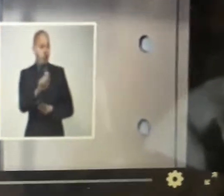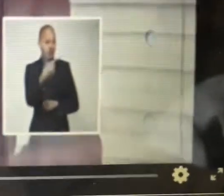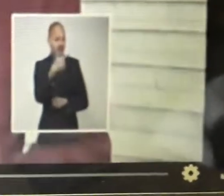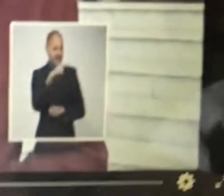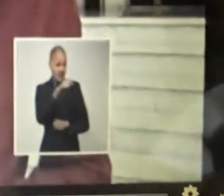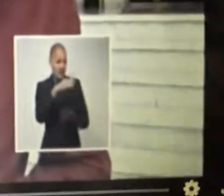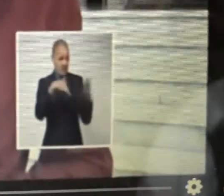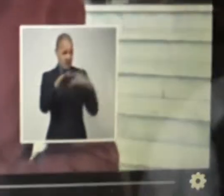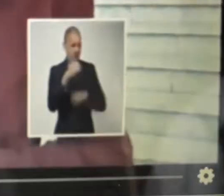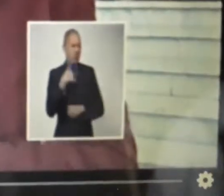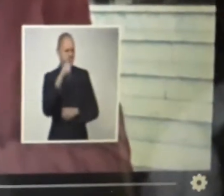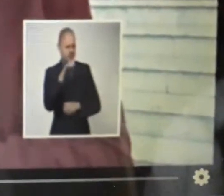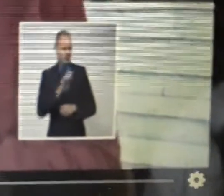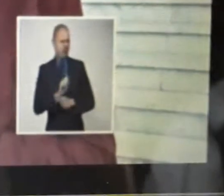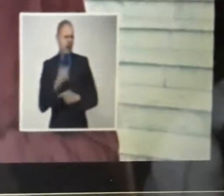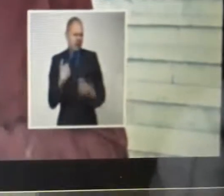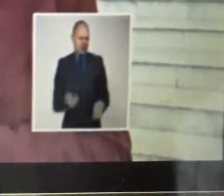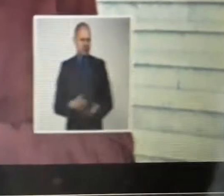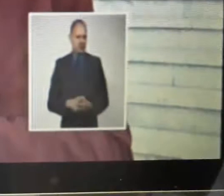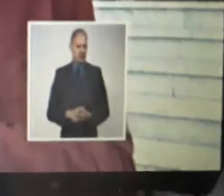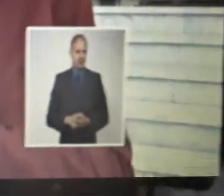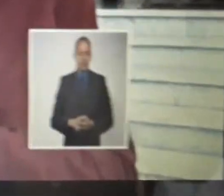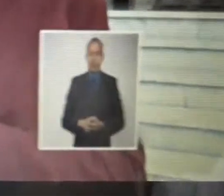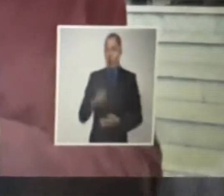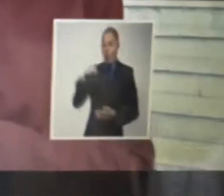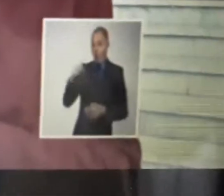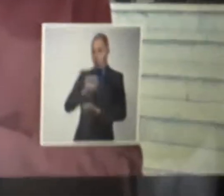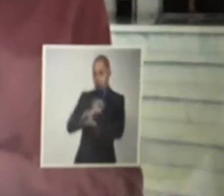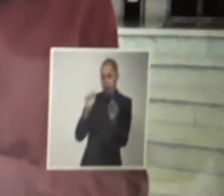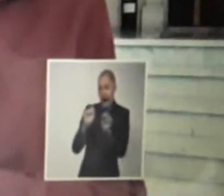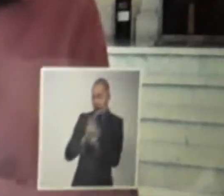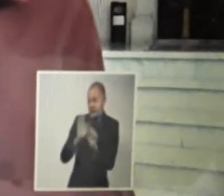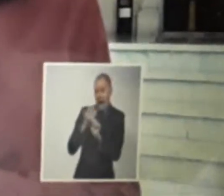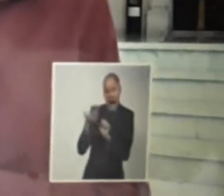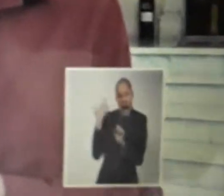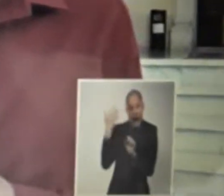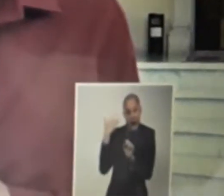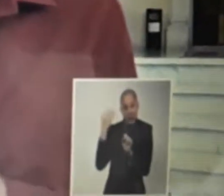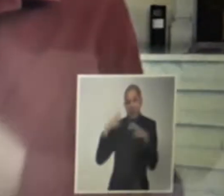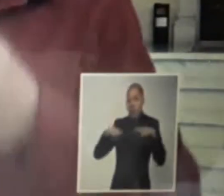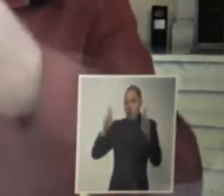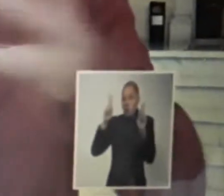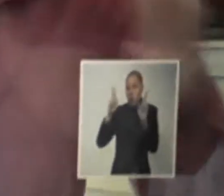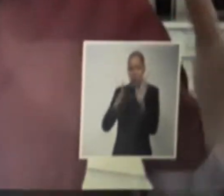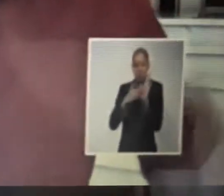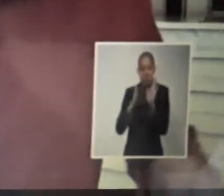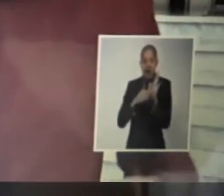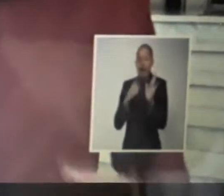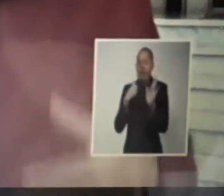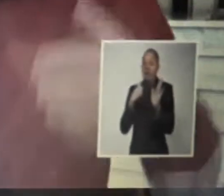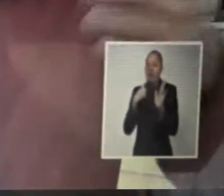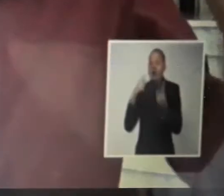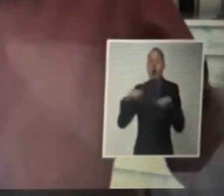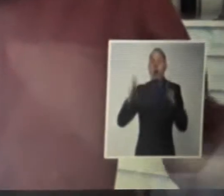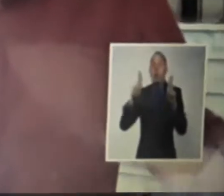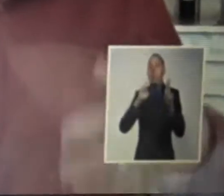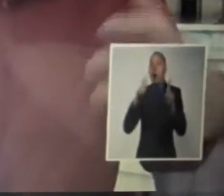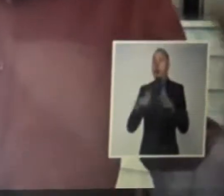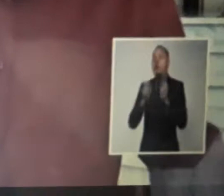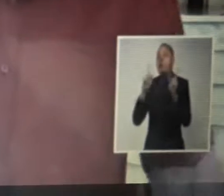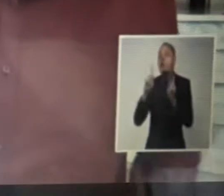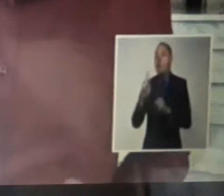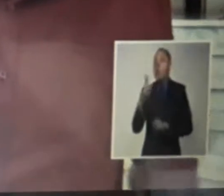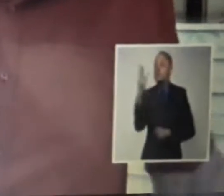Pactada hoy una reunión, hoy en la mañana, con tres personas que, digamos, han sido designadas,